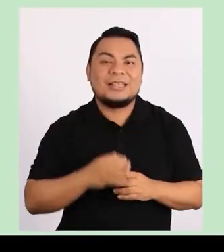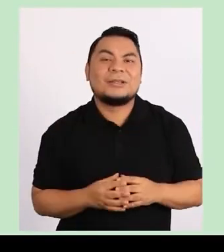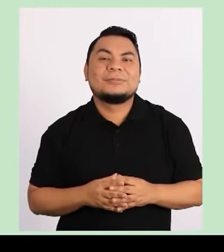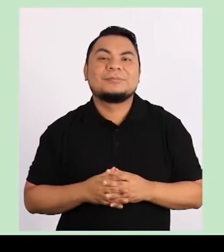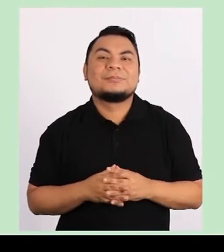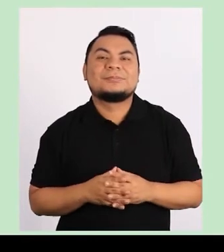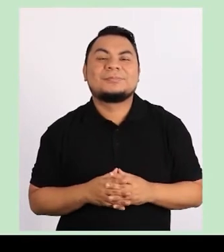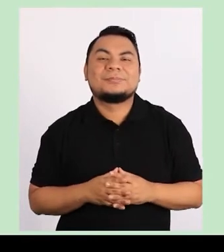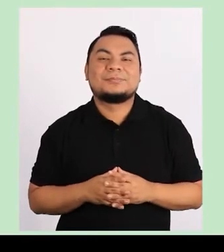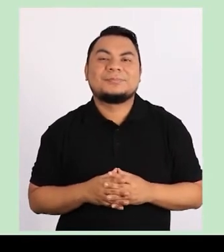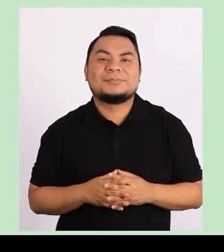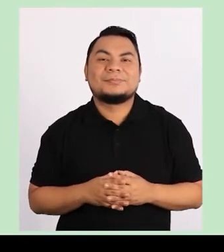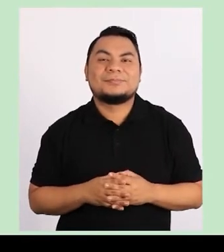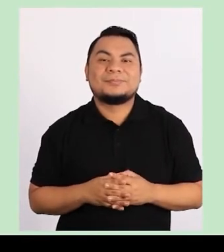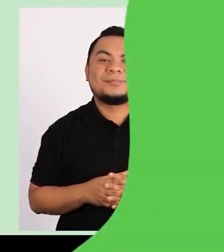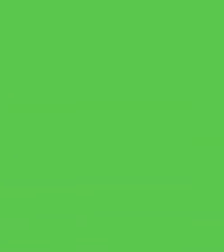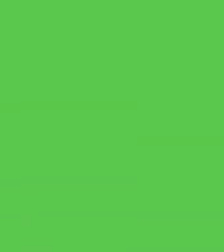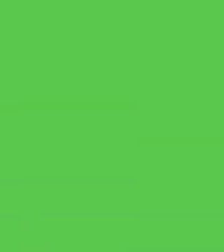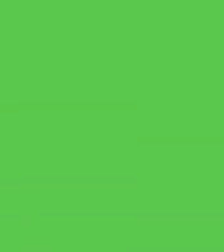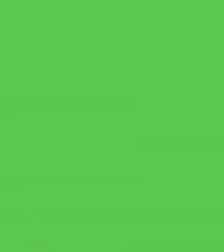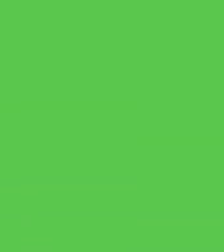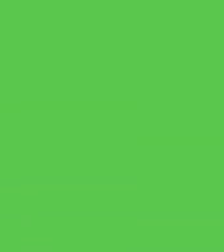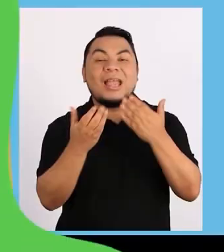Seguimos contigo, Daniel.